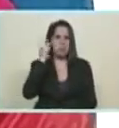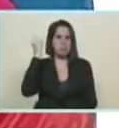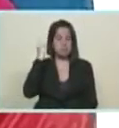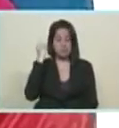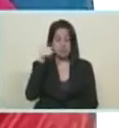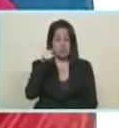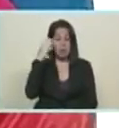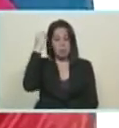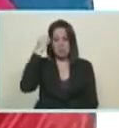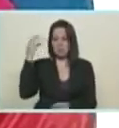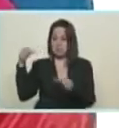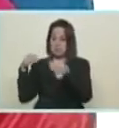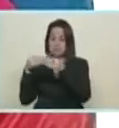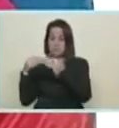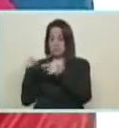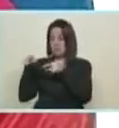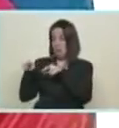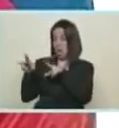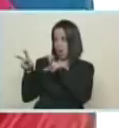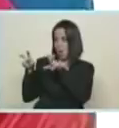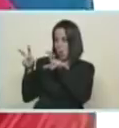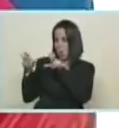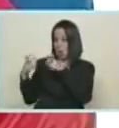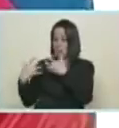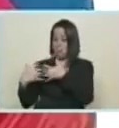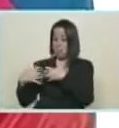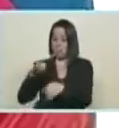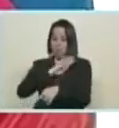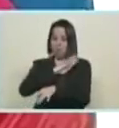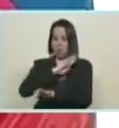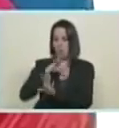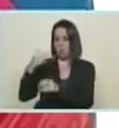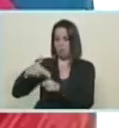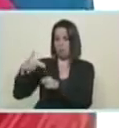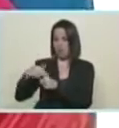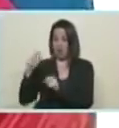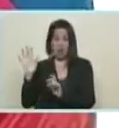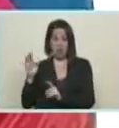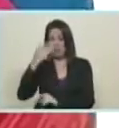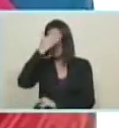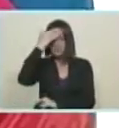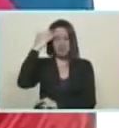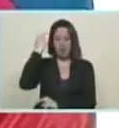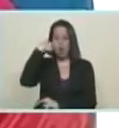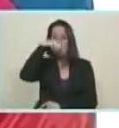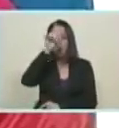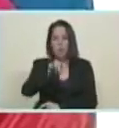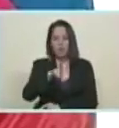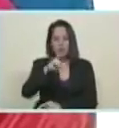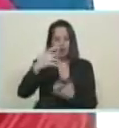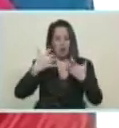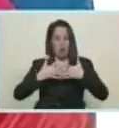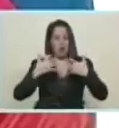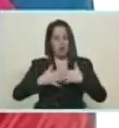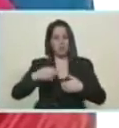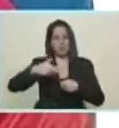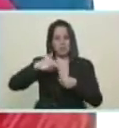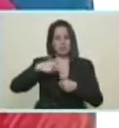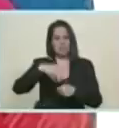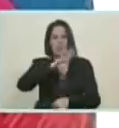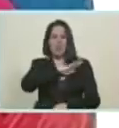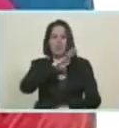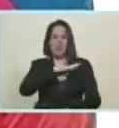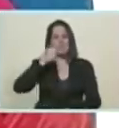creyeron nuevamente dueños de la industria petrolera y se olvidaron que el único dueño de la industria petrolera se